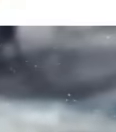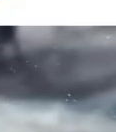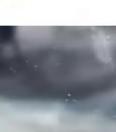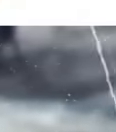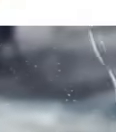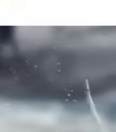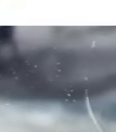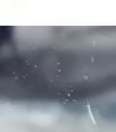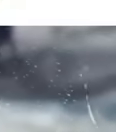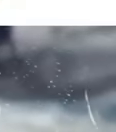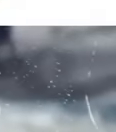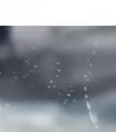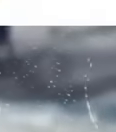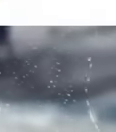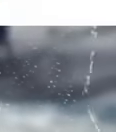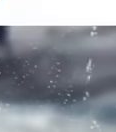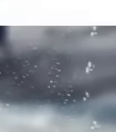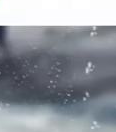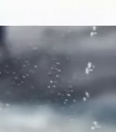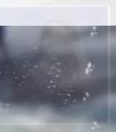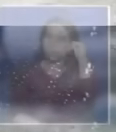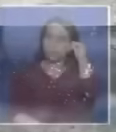Afectados por el invierno.